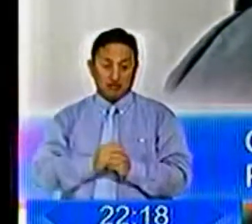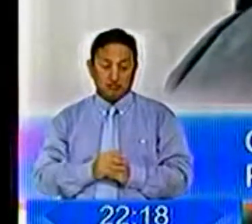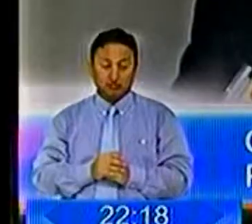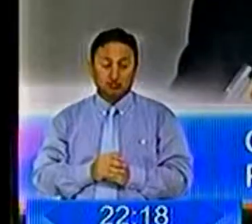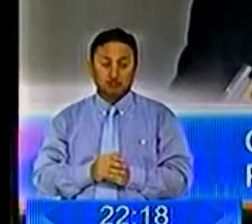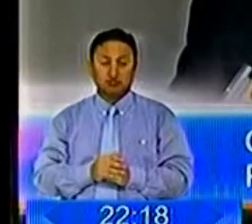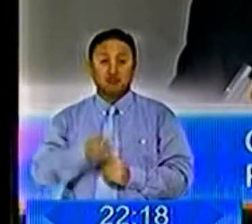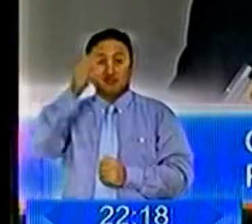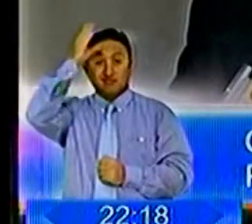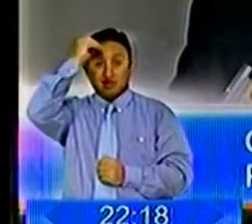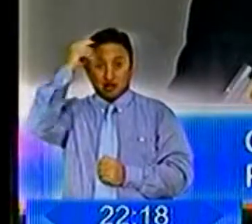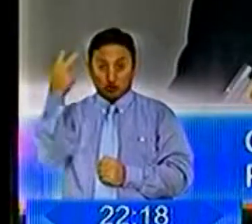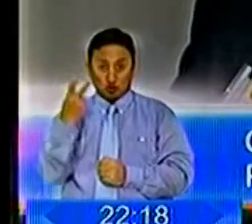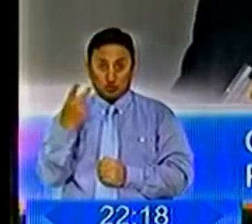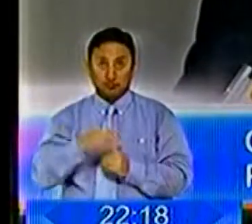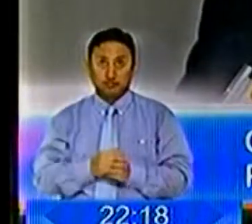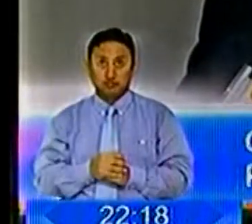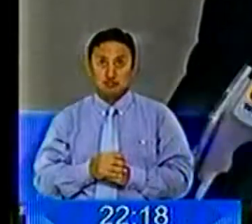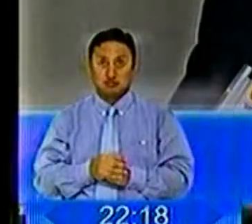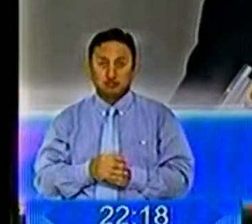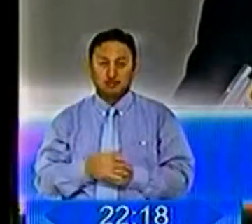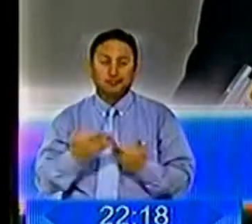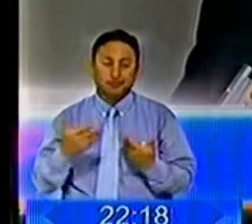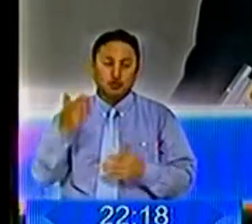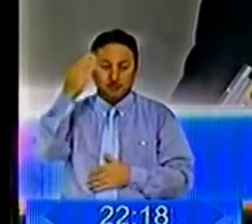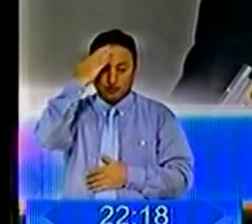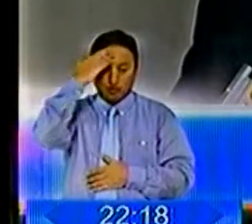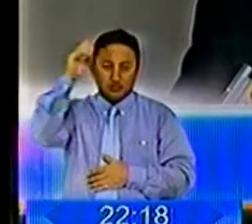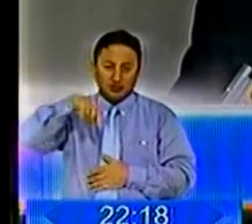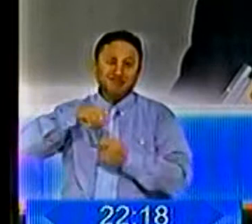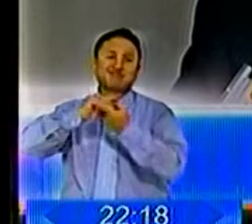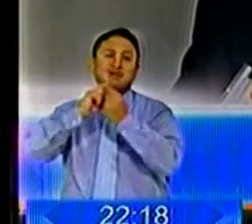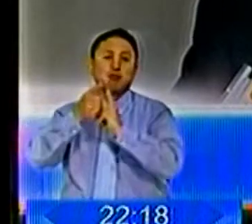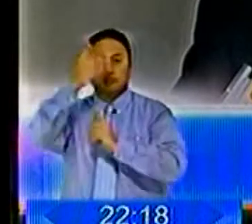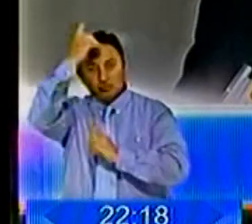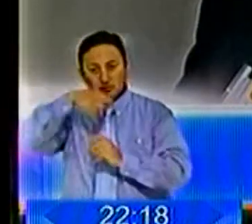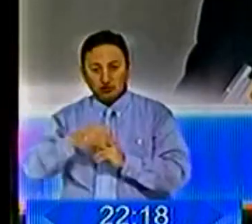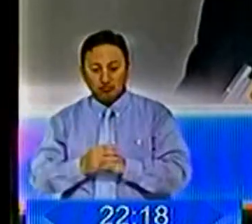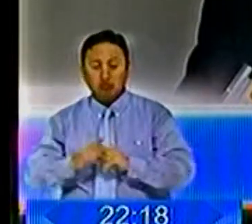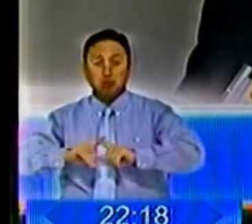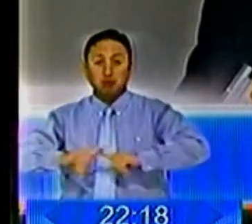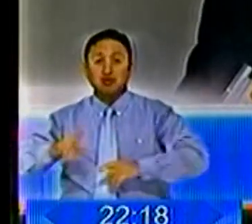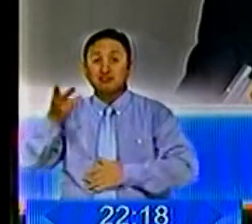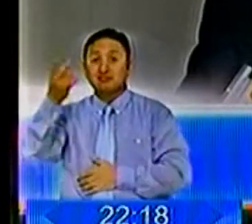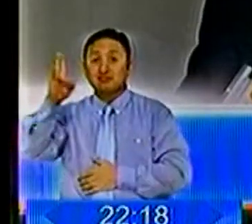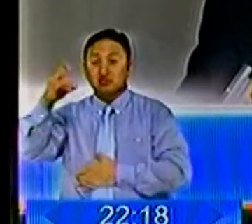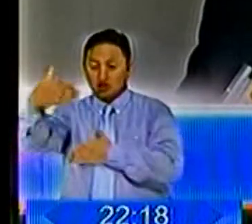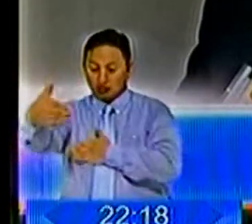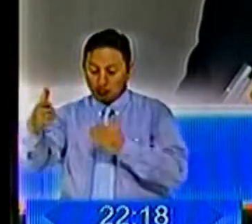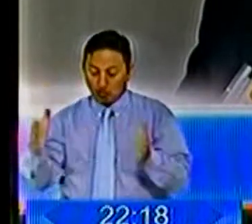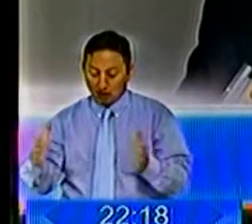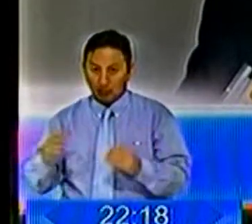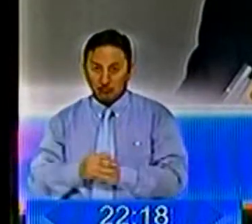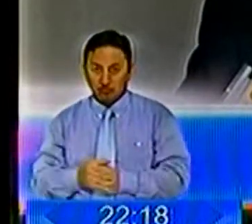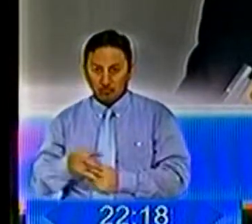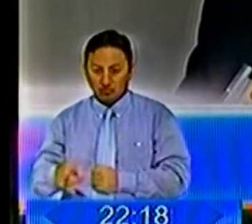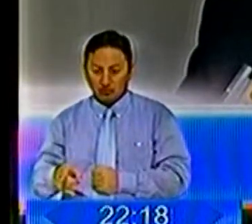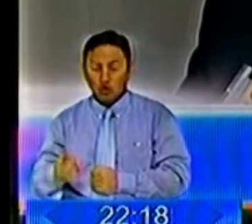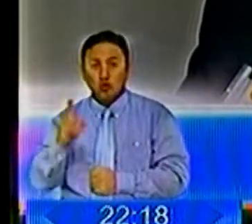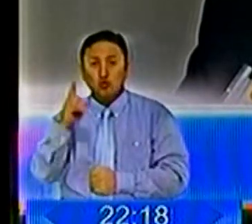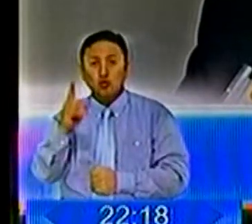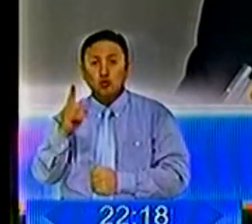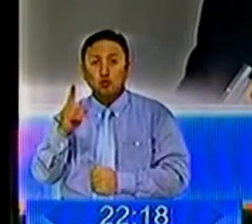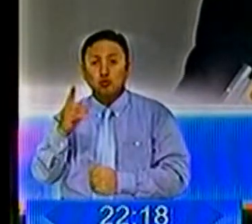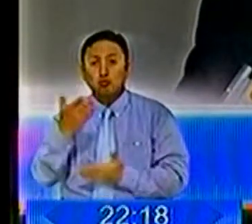primeras. Estoy seguro que viene sobre seguimiento, porque a pesar de las 17 cajas que tiene fiscalía, no se ha encontrado un